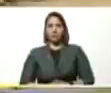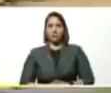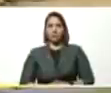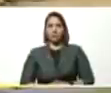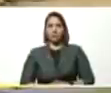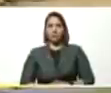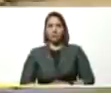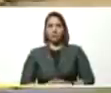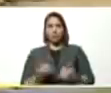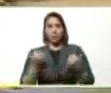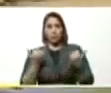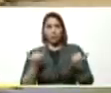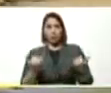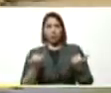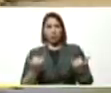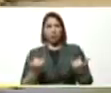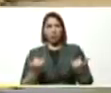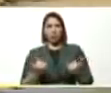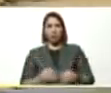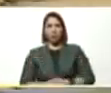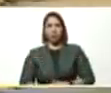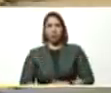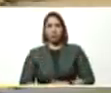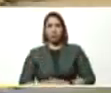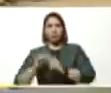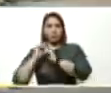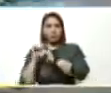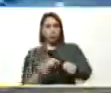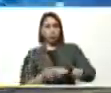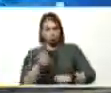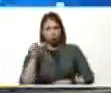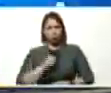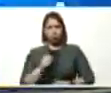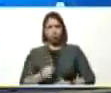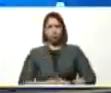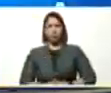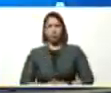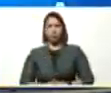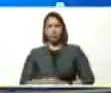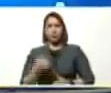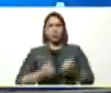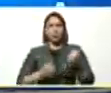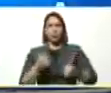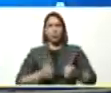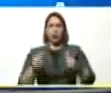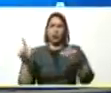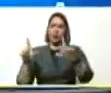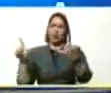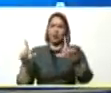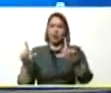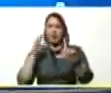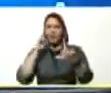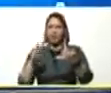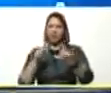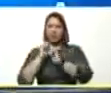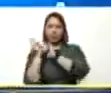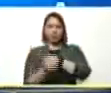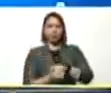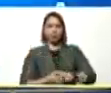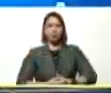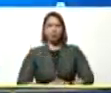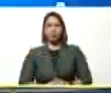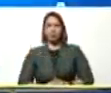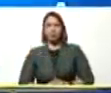Ahorita está el Round Robin, ¿verdad? Señor, ¿qué canales están transmitiendo el Round Robin?